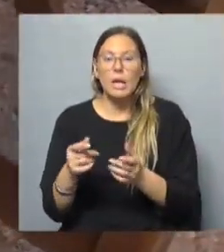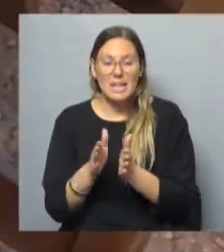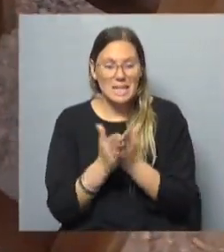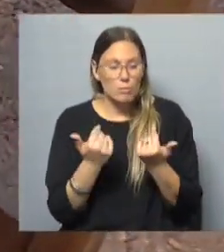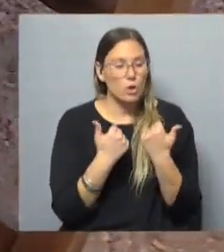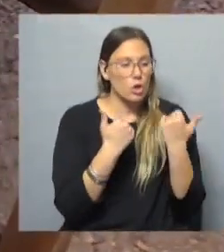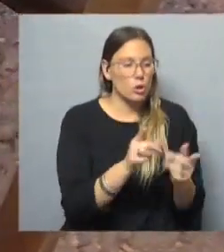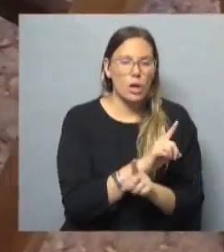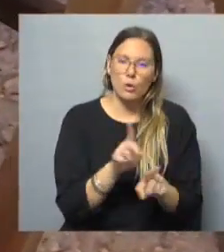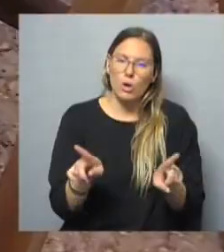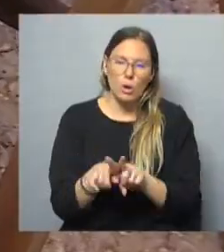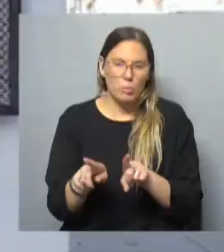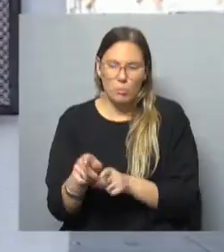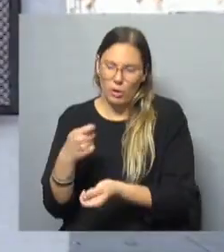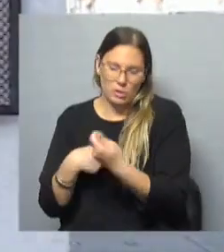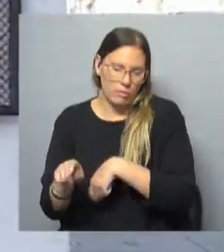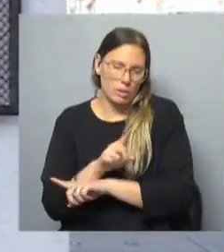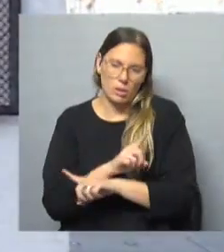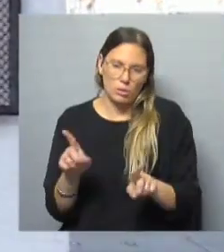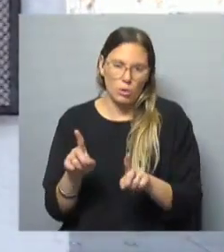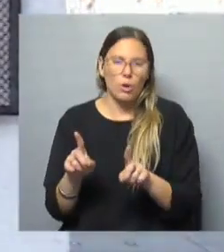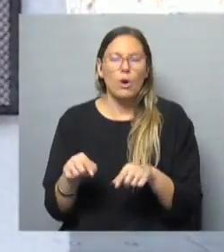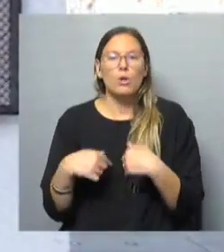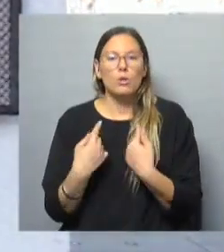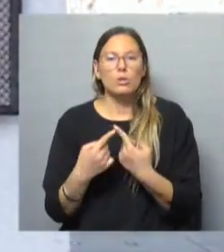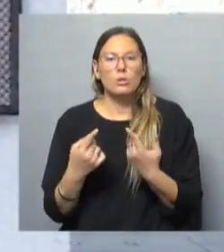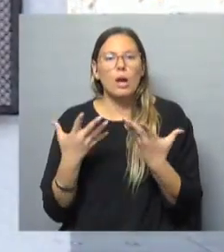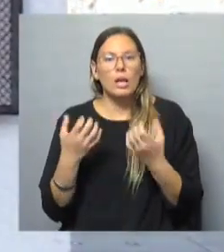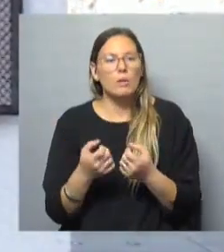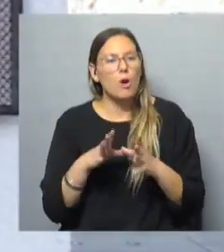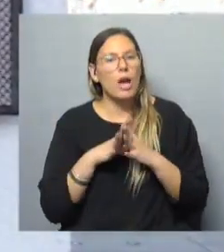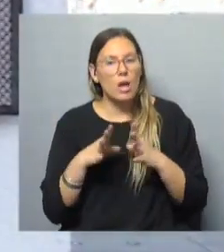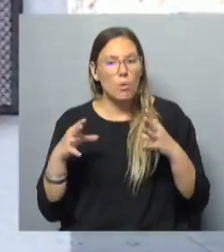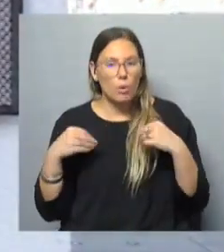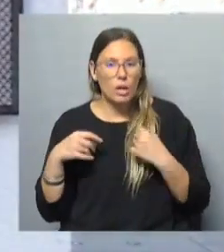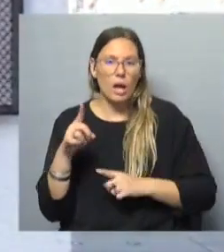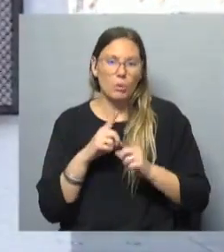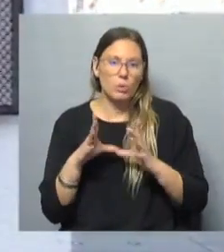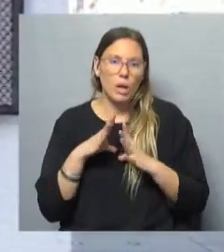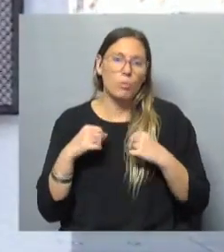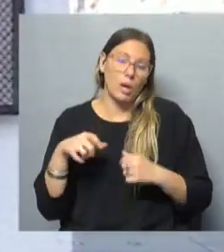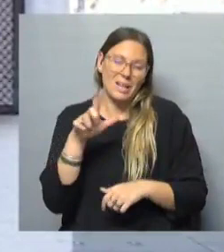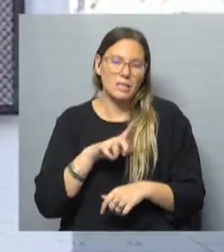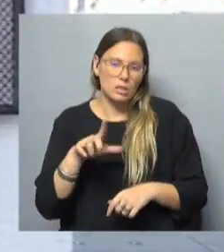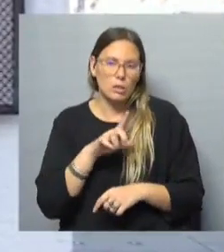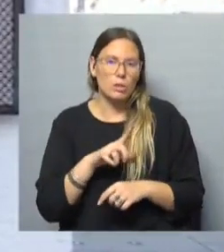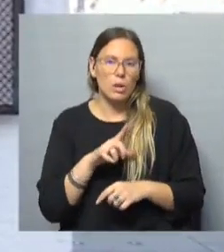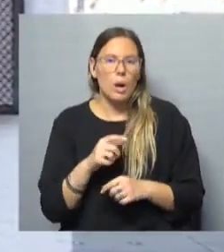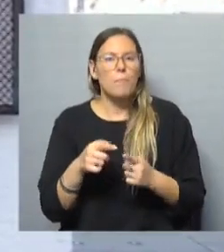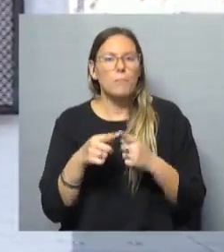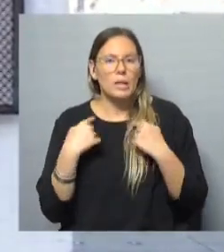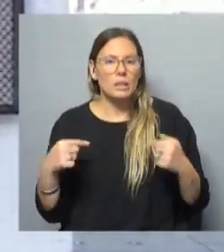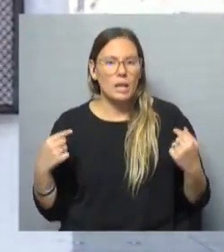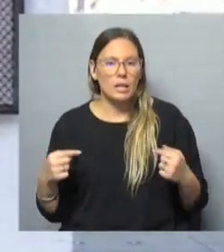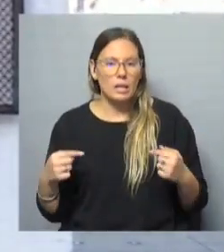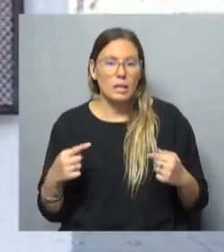no es el mismo ejemplar que se vende, lógicamente. Nosotros lo que tratamos de que llegue a las escuelas, algunas son escuelas y liceos, materiales que